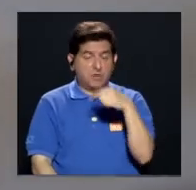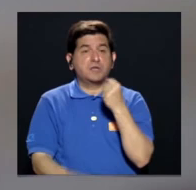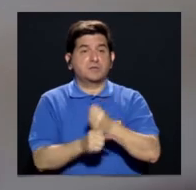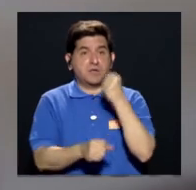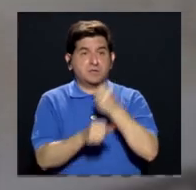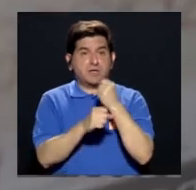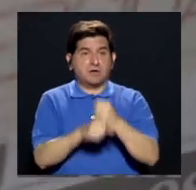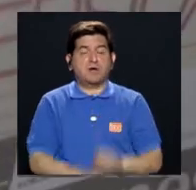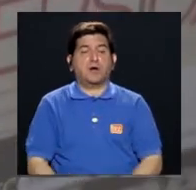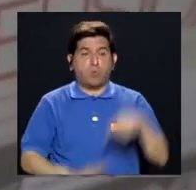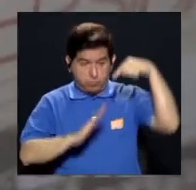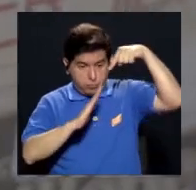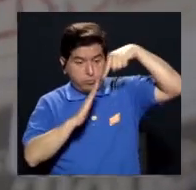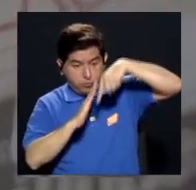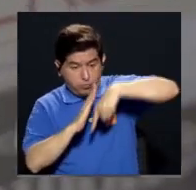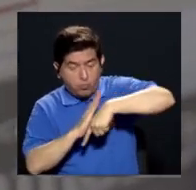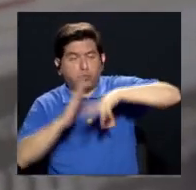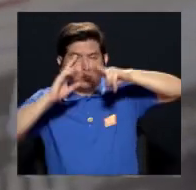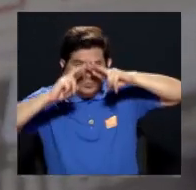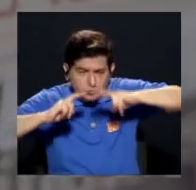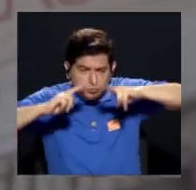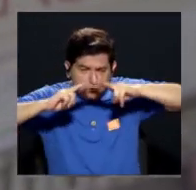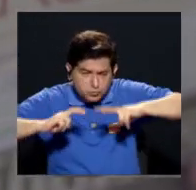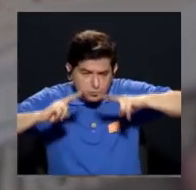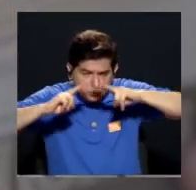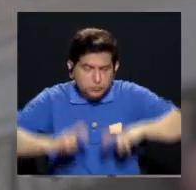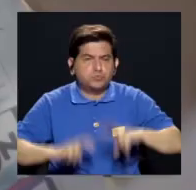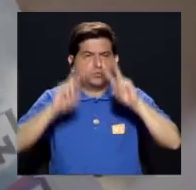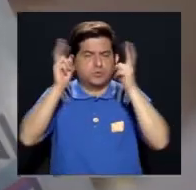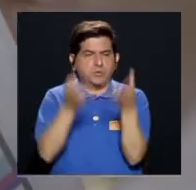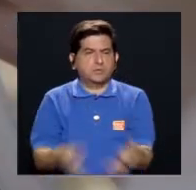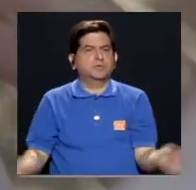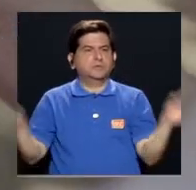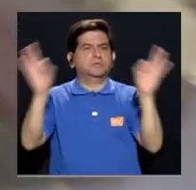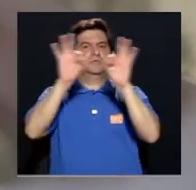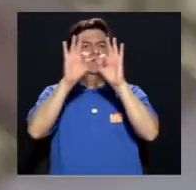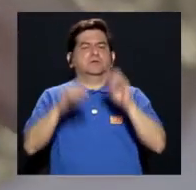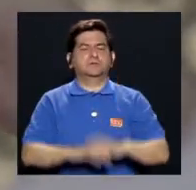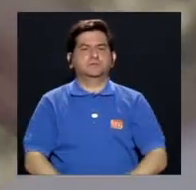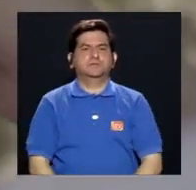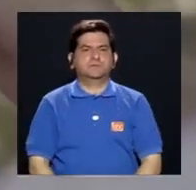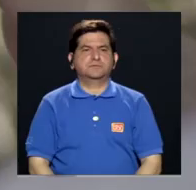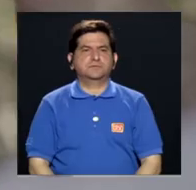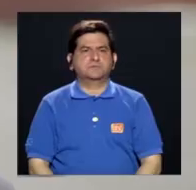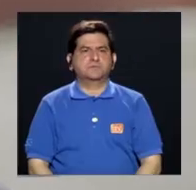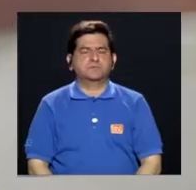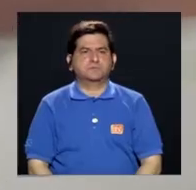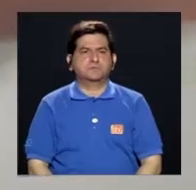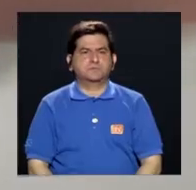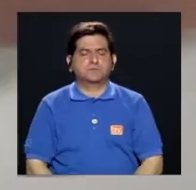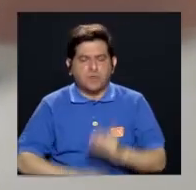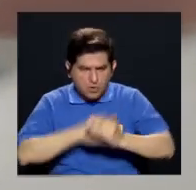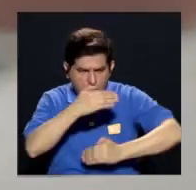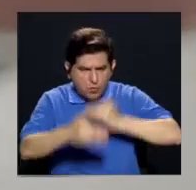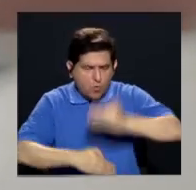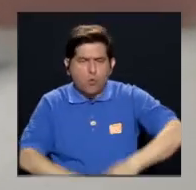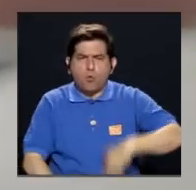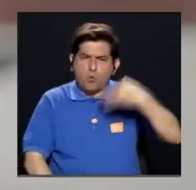un trabajo de mayor profundidad, de más análisis, con temas muy relevantes. Vive unos procesos de